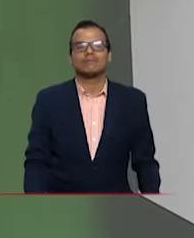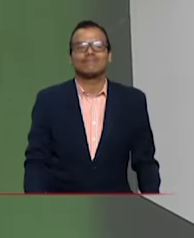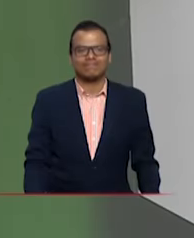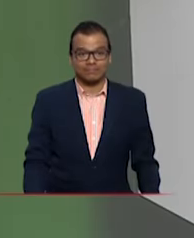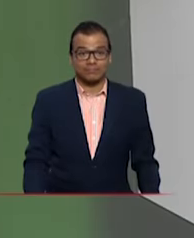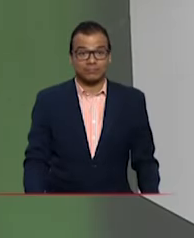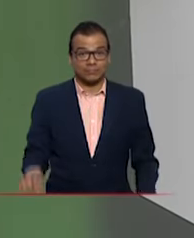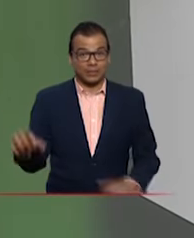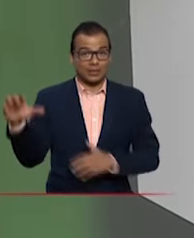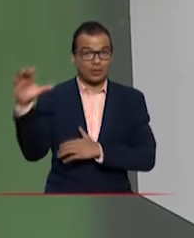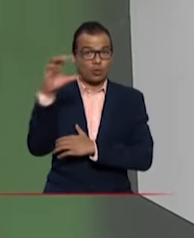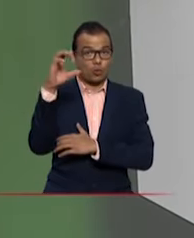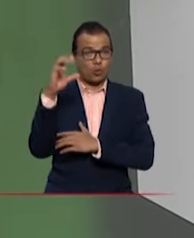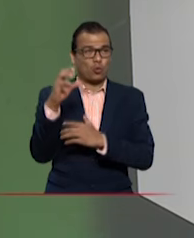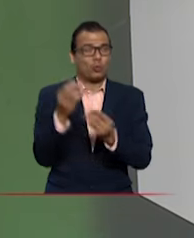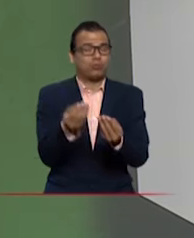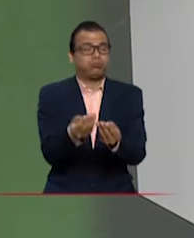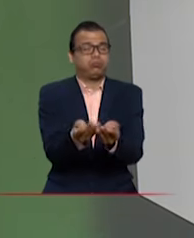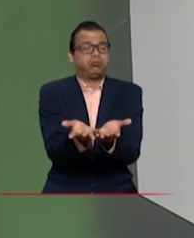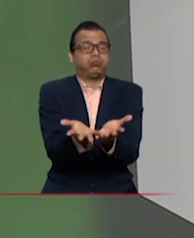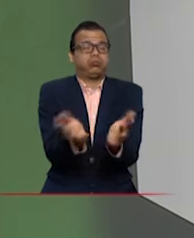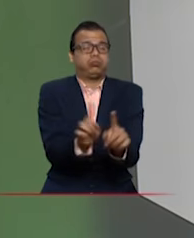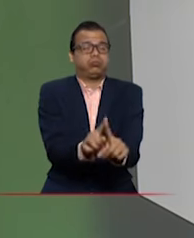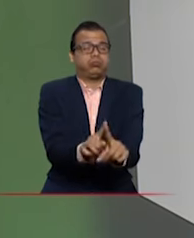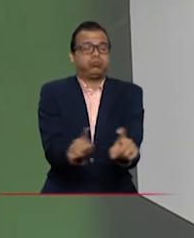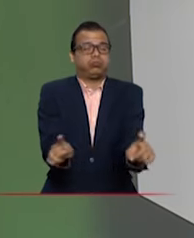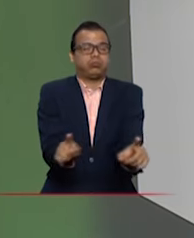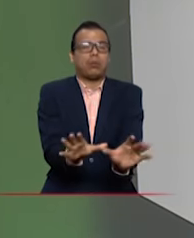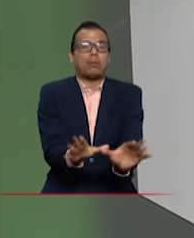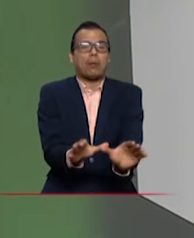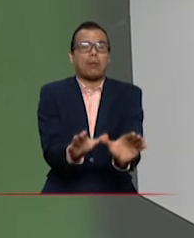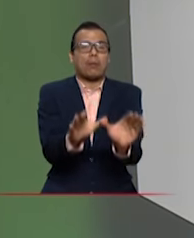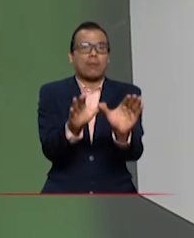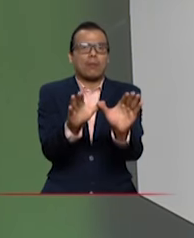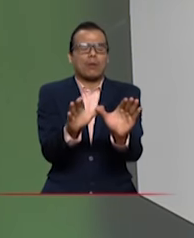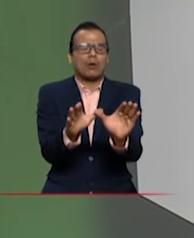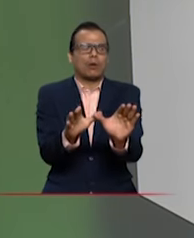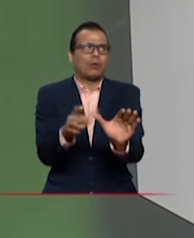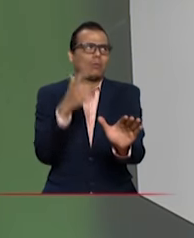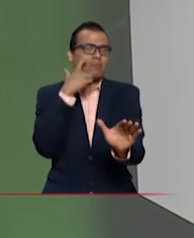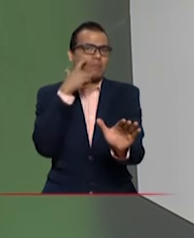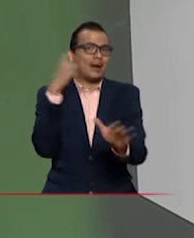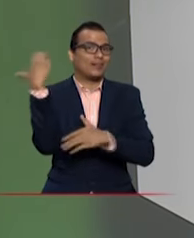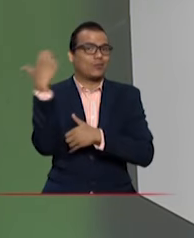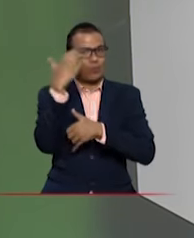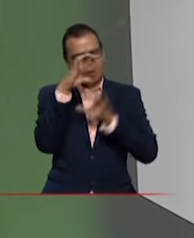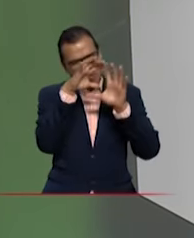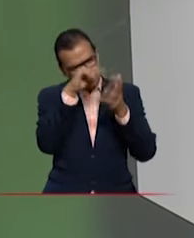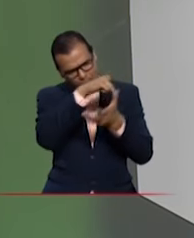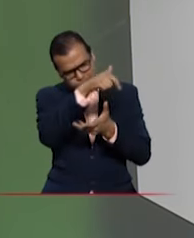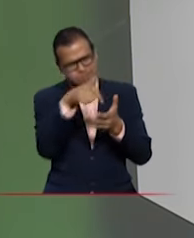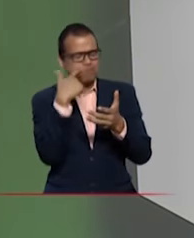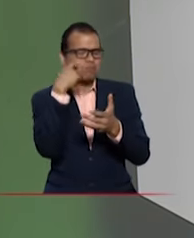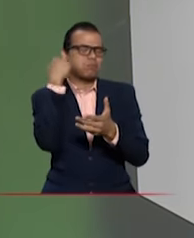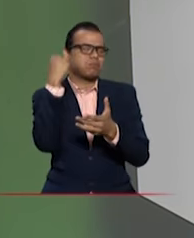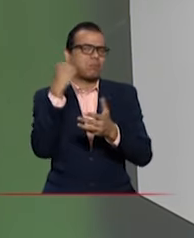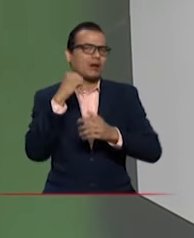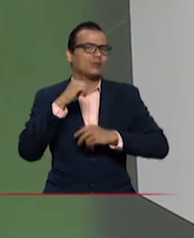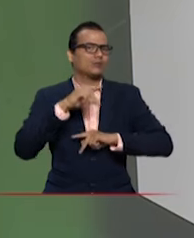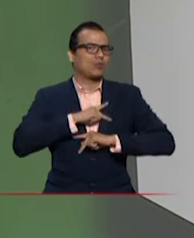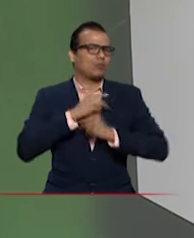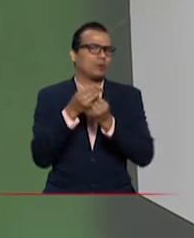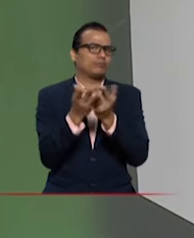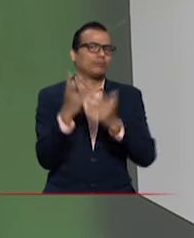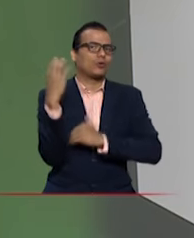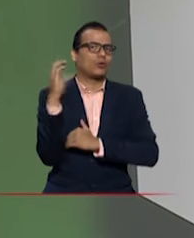Colombia es el país con una de las mayores diversidades en mariposas en el mundo y para conocerla se acaba de lanzar la guía más completa